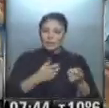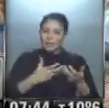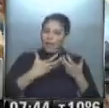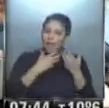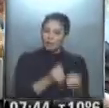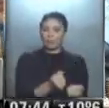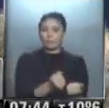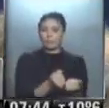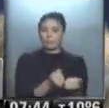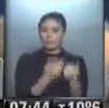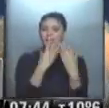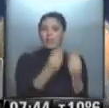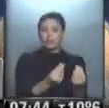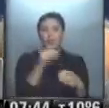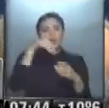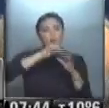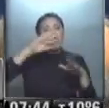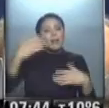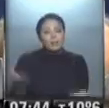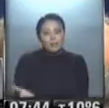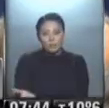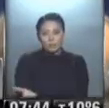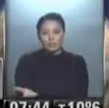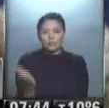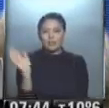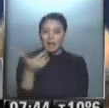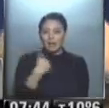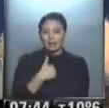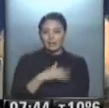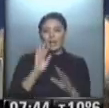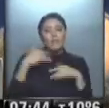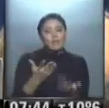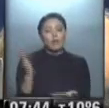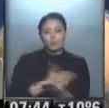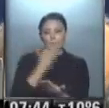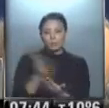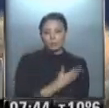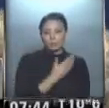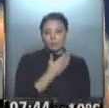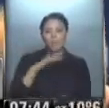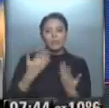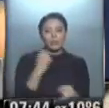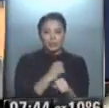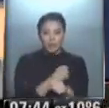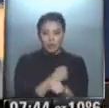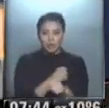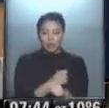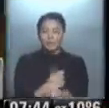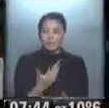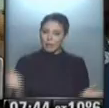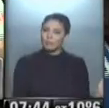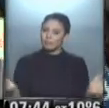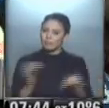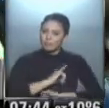acompañar, a apoyar un voto a favor del país, de la producción, del trabajo.